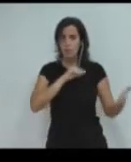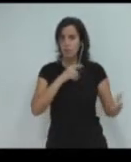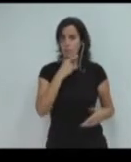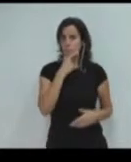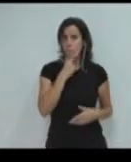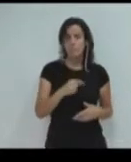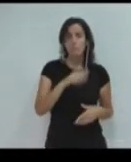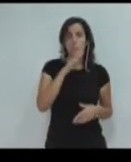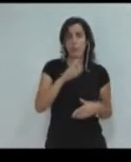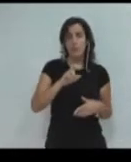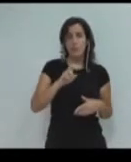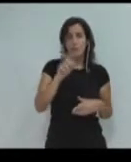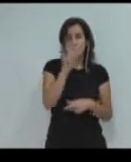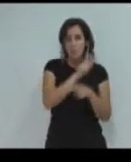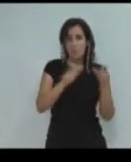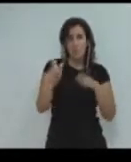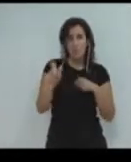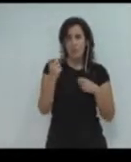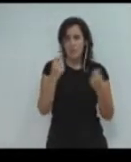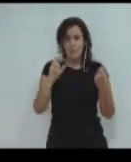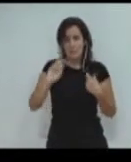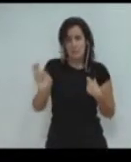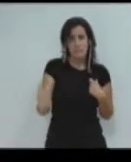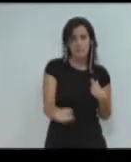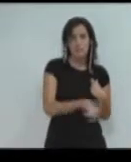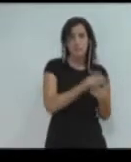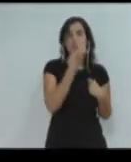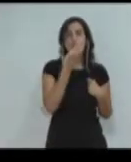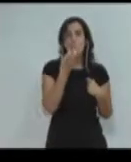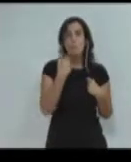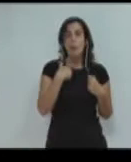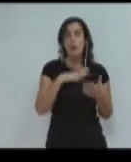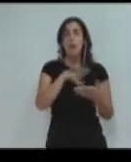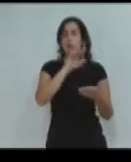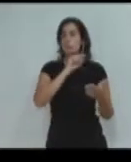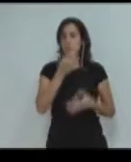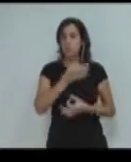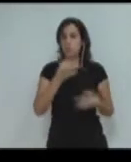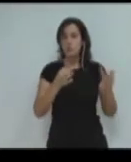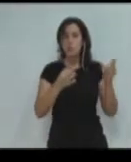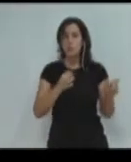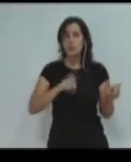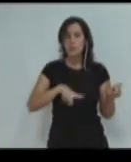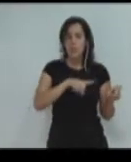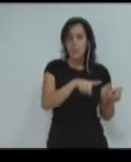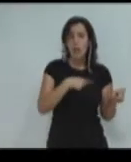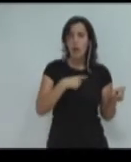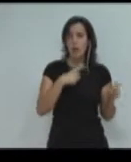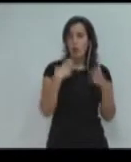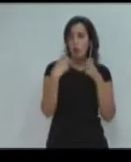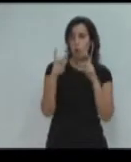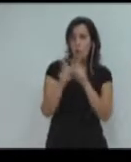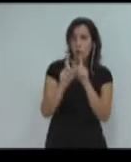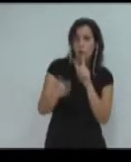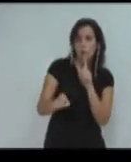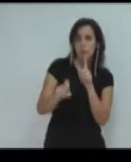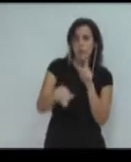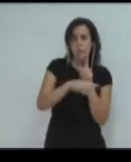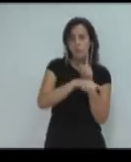hay tanta multiplicidad de personajes que uno se entera perfectamente de quién era quién se enfrentaba a quién